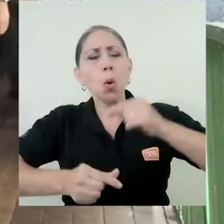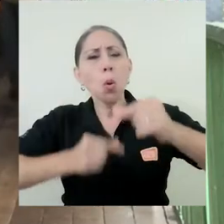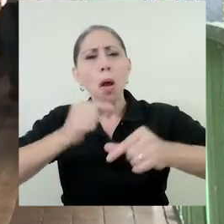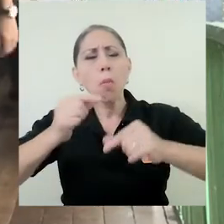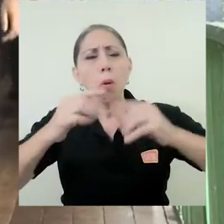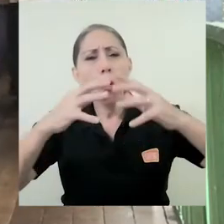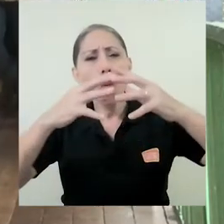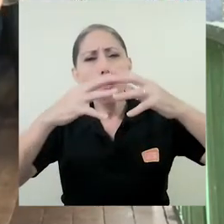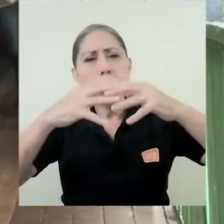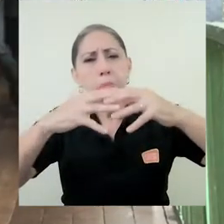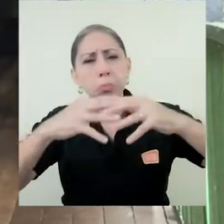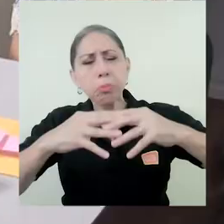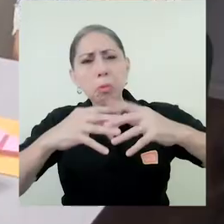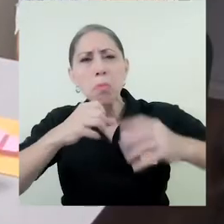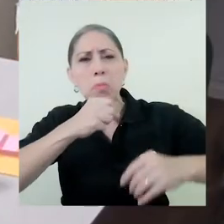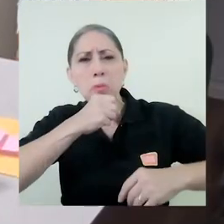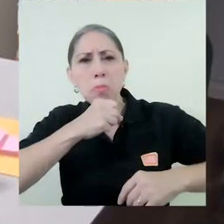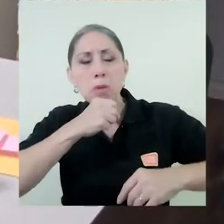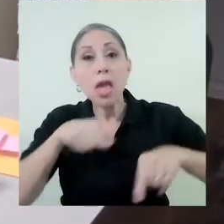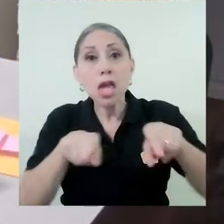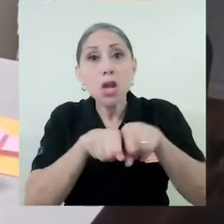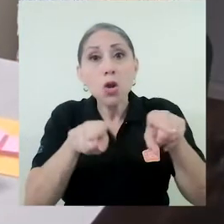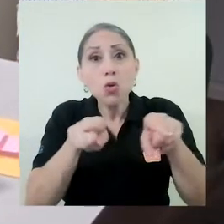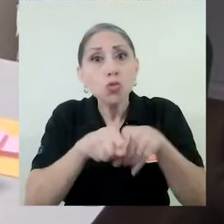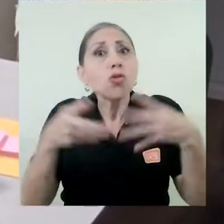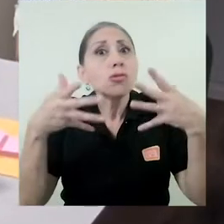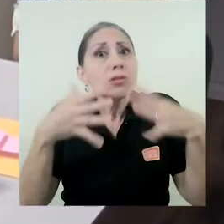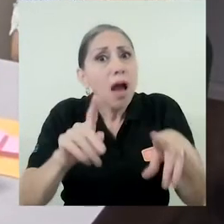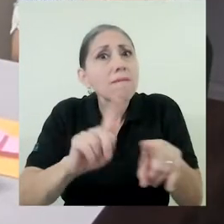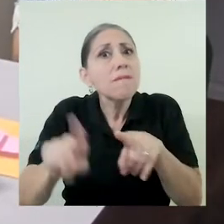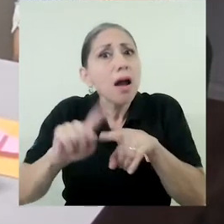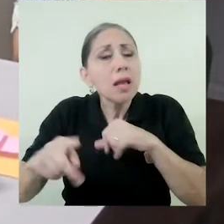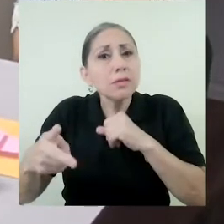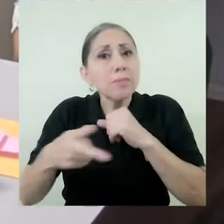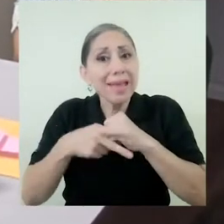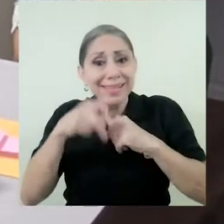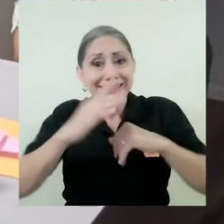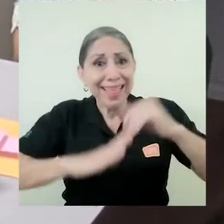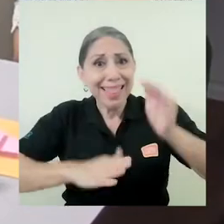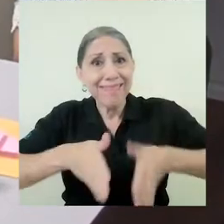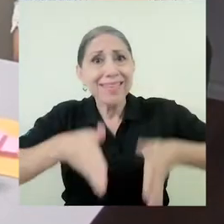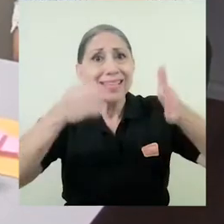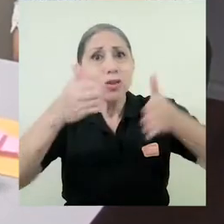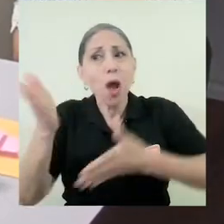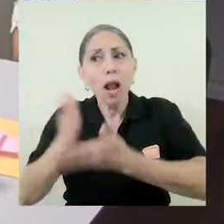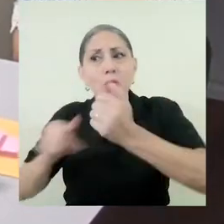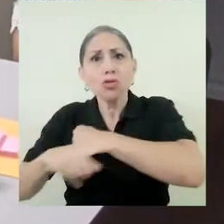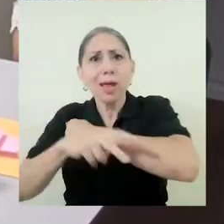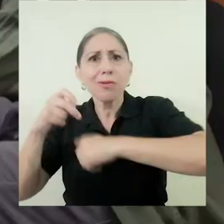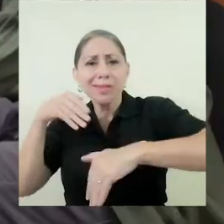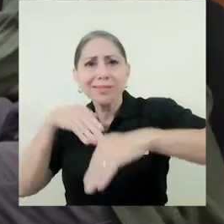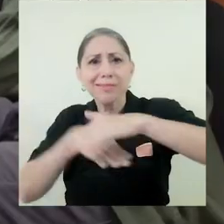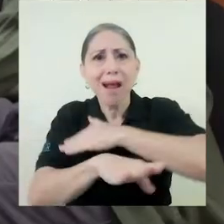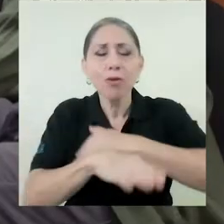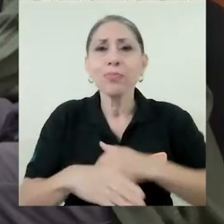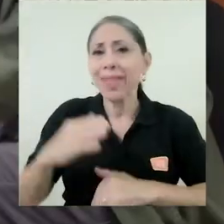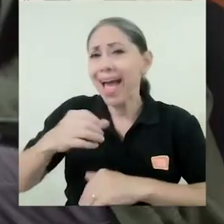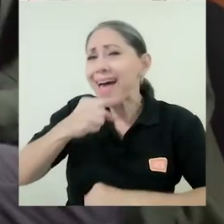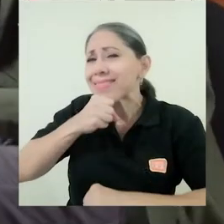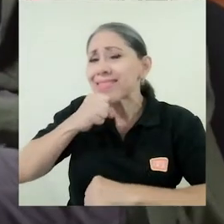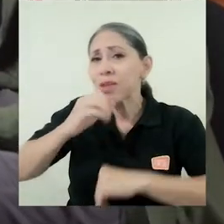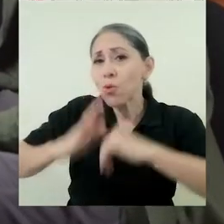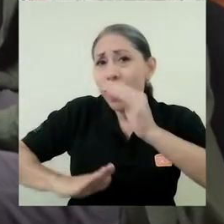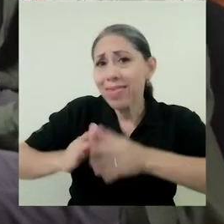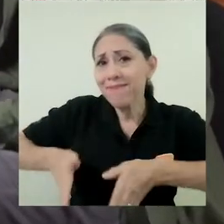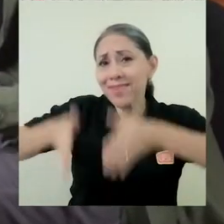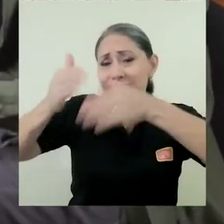comenzó a deteriorarse. Incluso, varias veces la instalación fue víctima de lampa. Bueno, el antiguo edificio